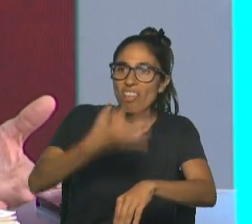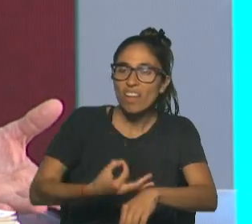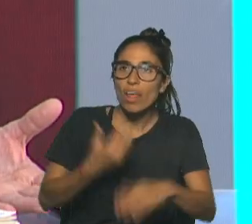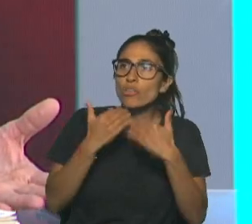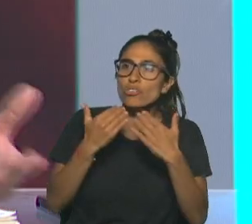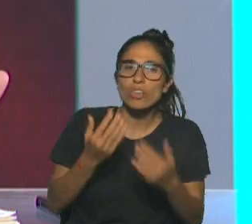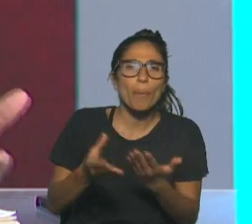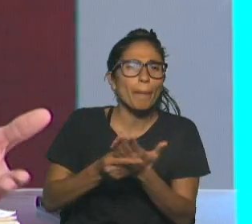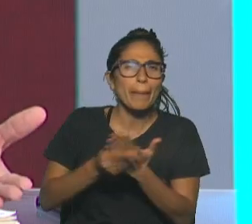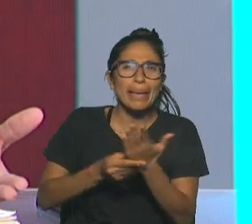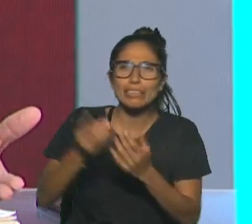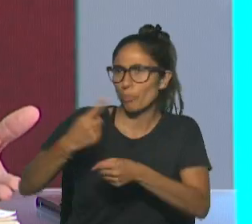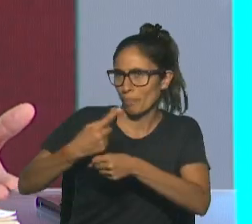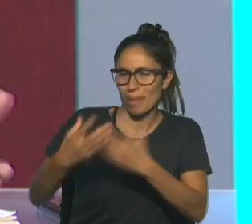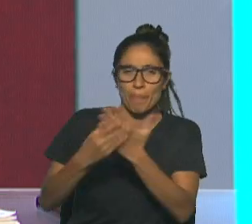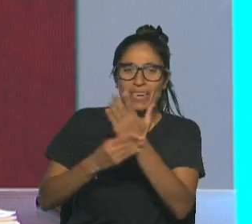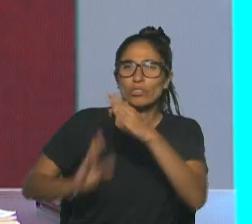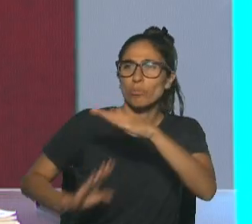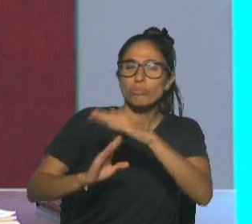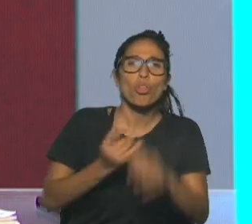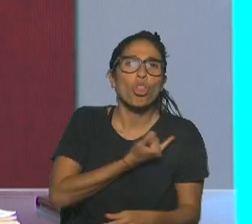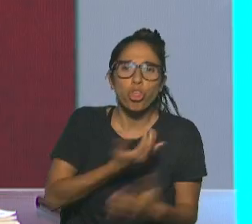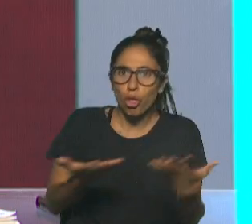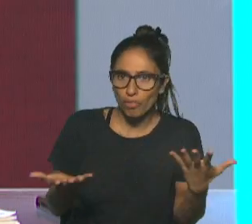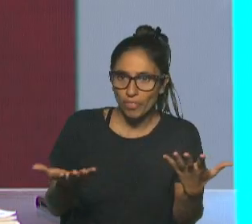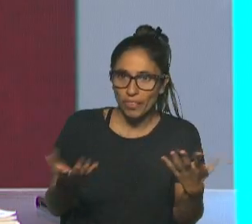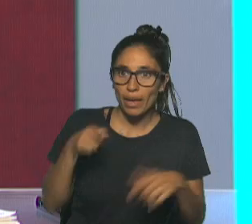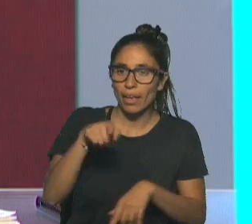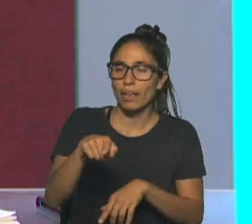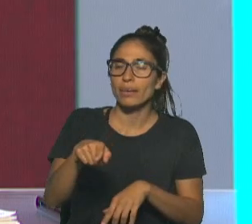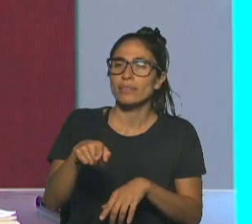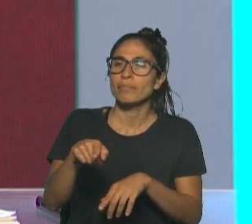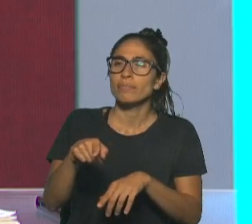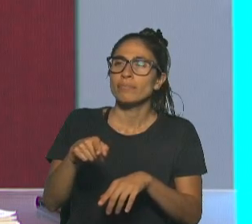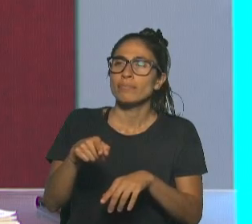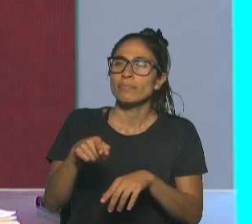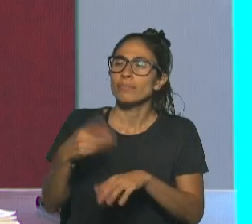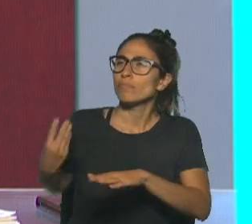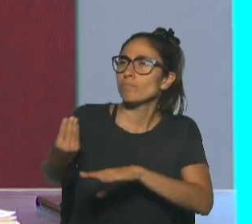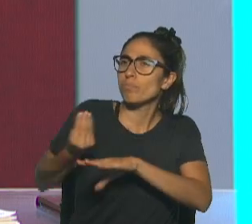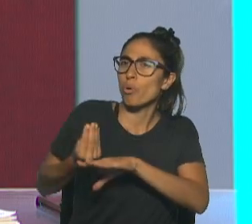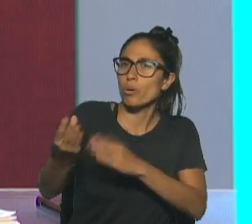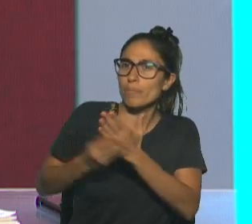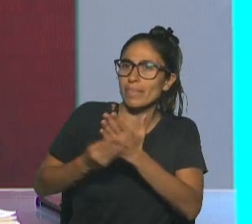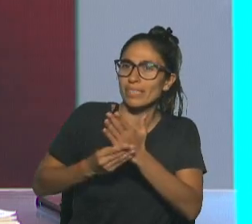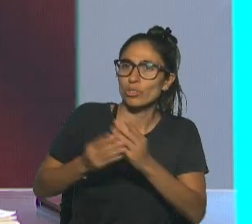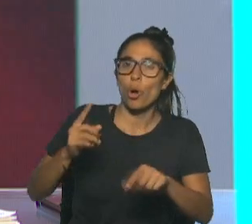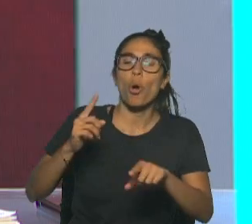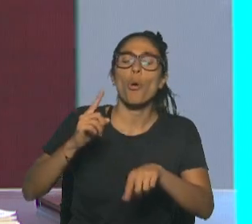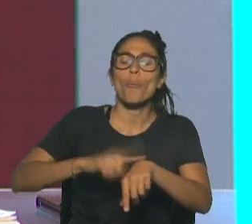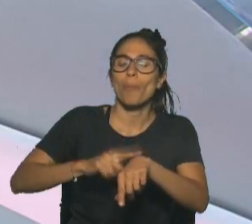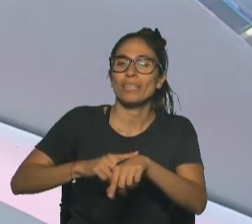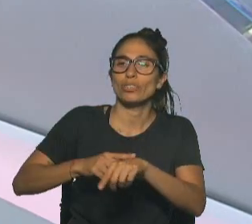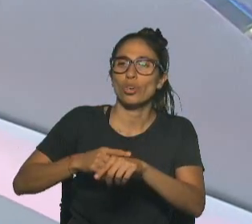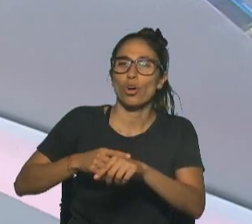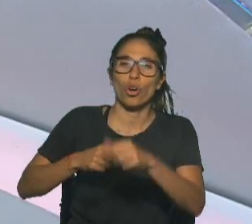primer ministro, que recordemos que además asume como primer ministro unos días antes del magnicidio. Correcto. Y después también asume como en el